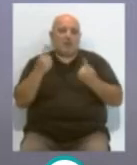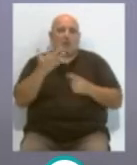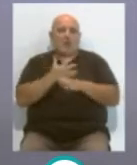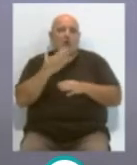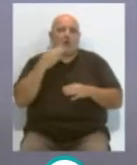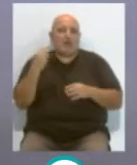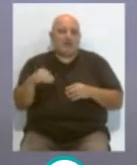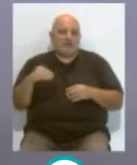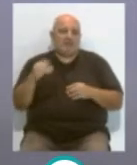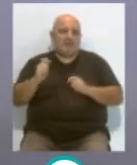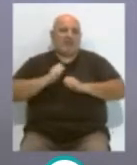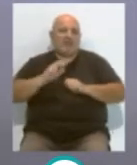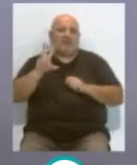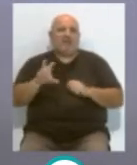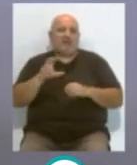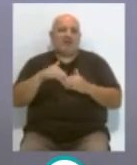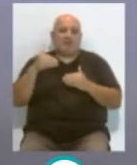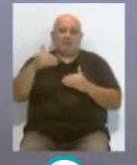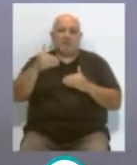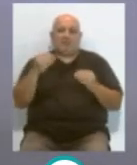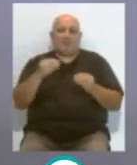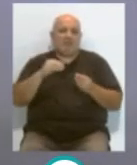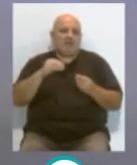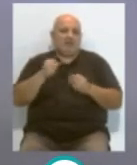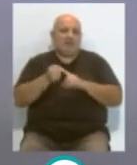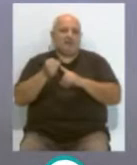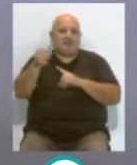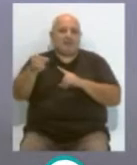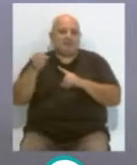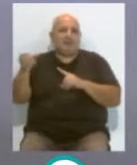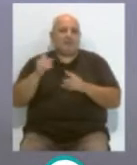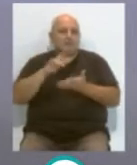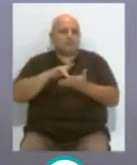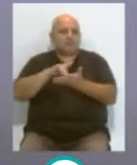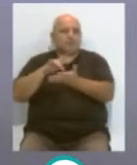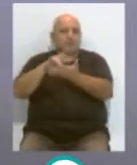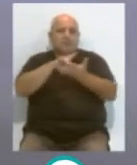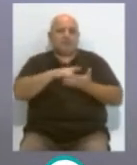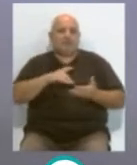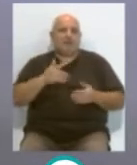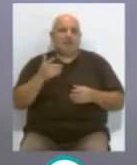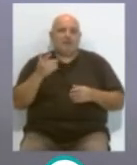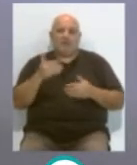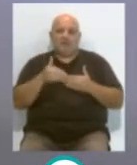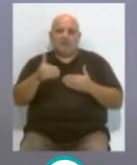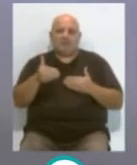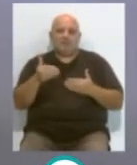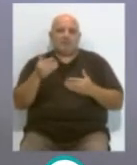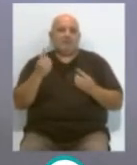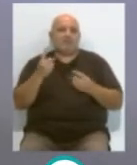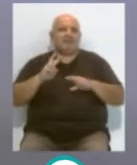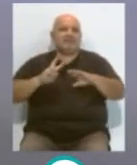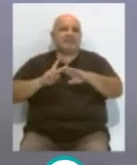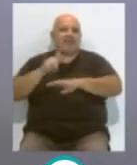jugador, porque eso también le puede servir en un futuro traspaso, cosa que, bueno, ha ocurrido, que hay jugadores que han dado un